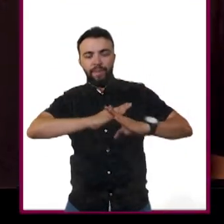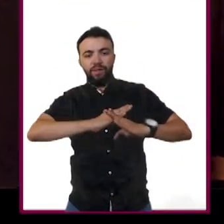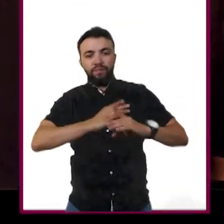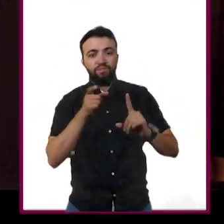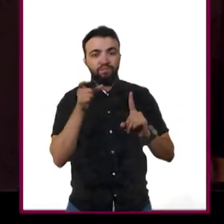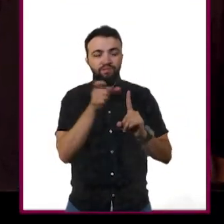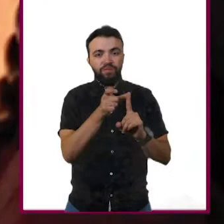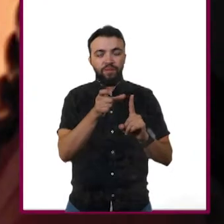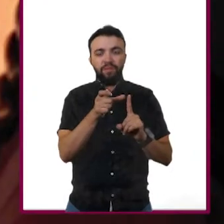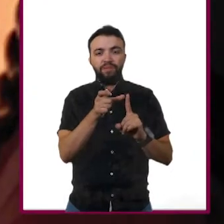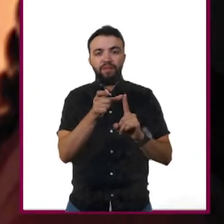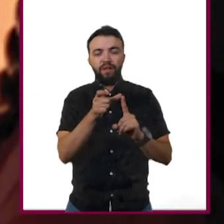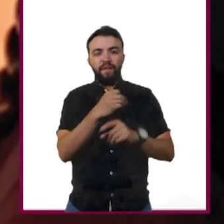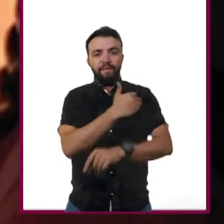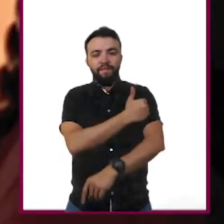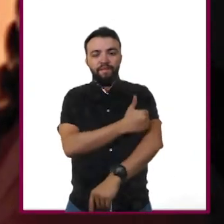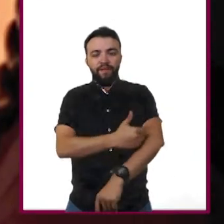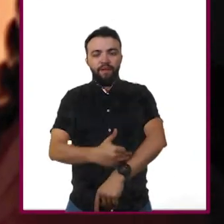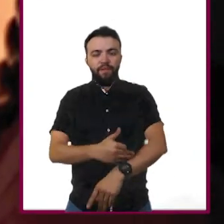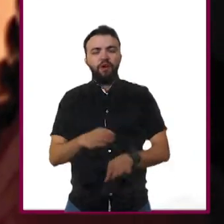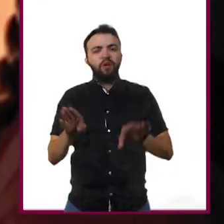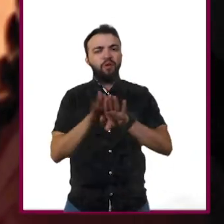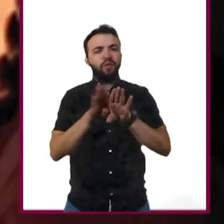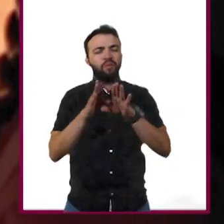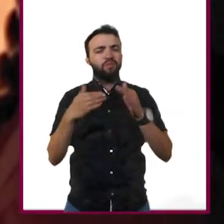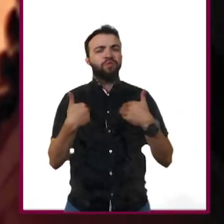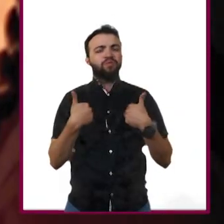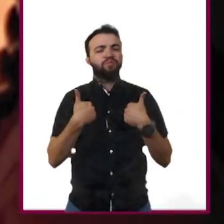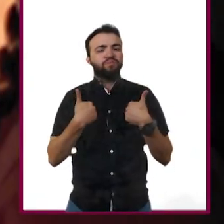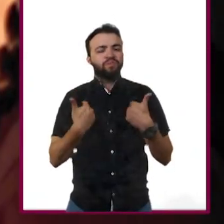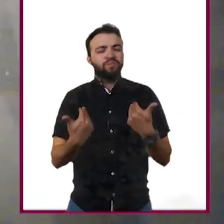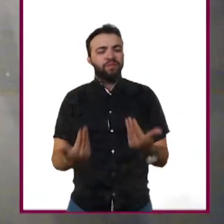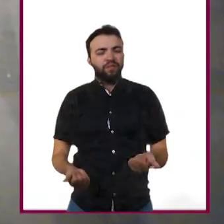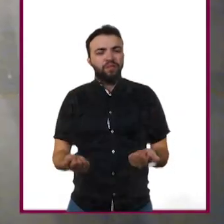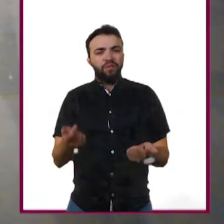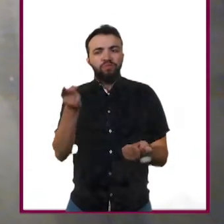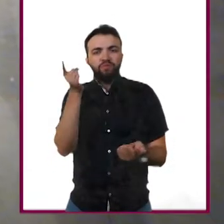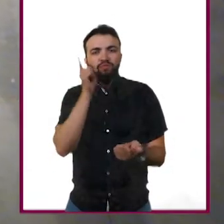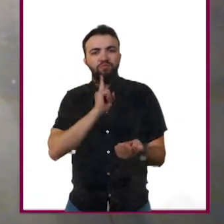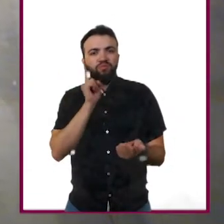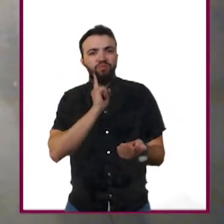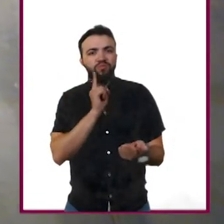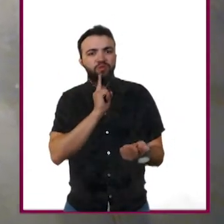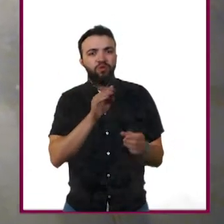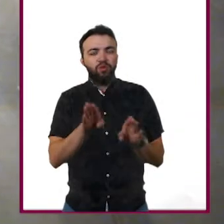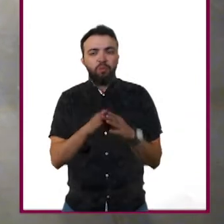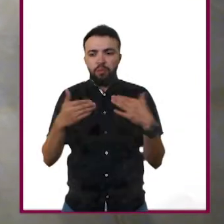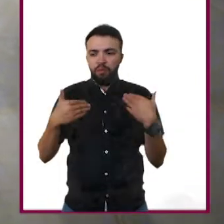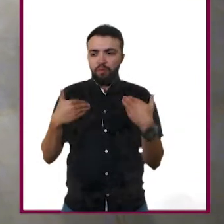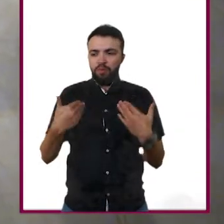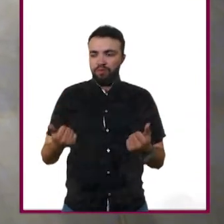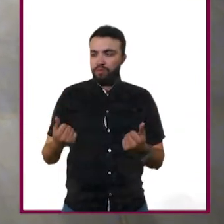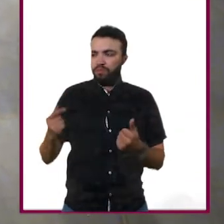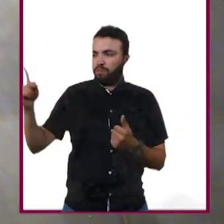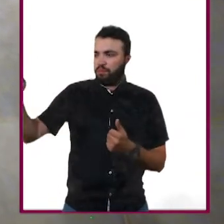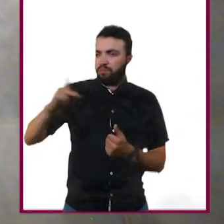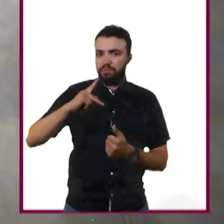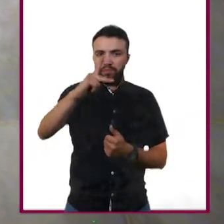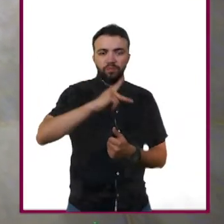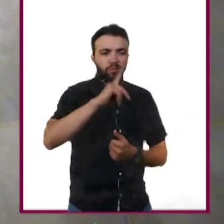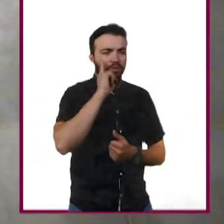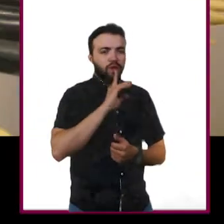la familia mexicana, y hablaba de cómo entender a la mujer, cómo entendernos mujeres como guerreras